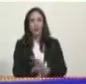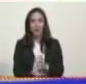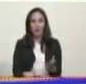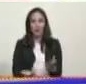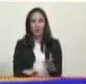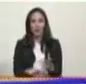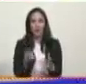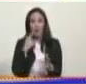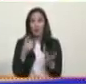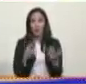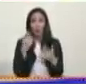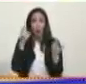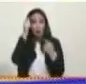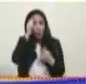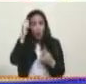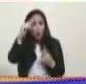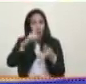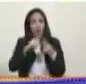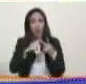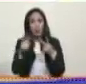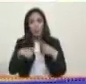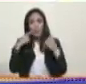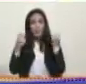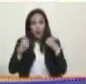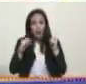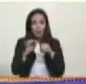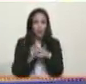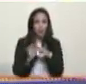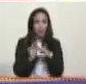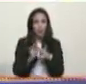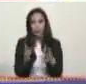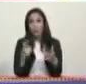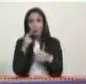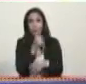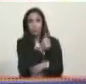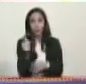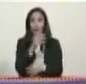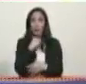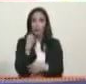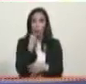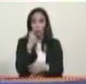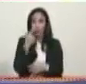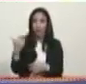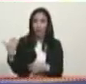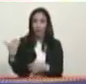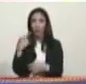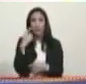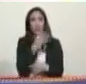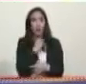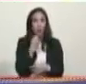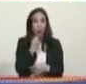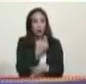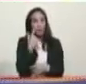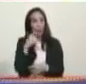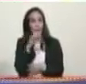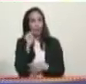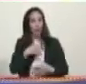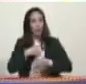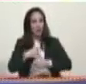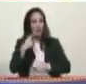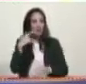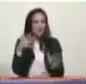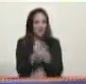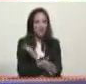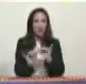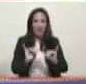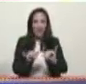aprendizaje teórico-práctico permanente de nuestros estudiantes, que ya nuestros jóvenes desde la génesis de su estudio ya tengan el interés y el conocimiento para